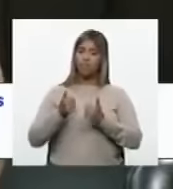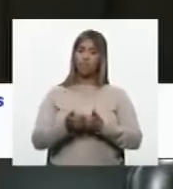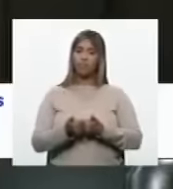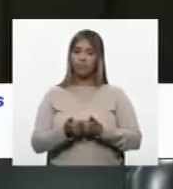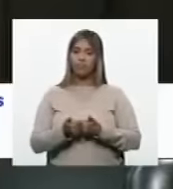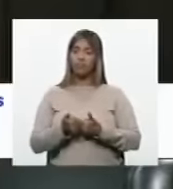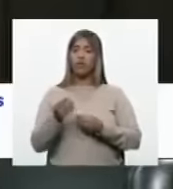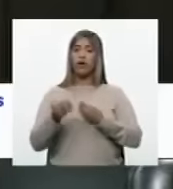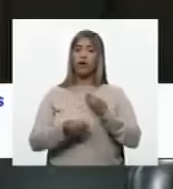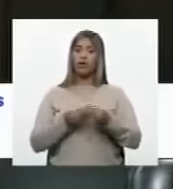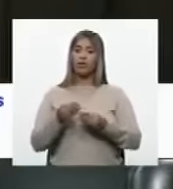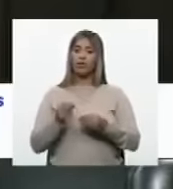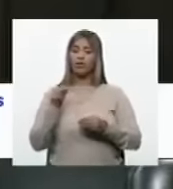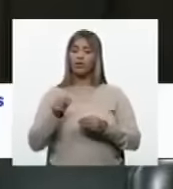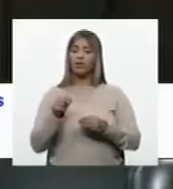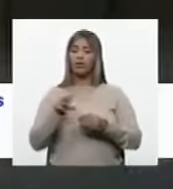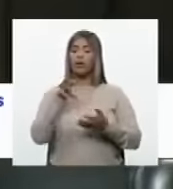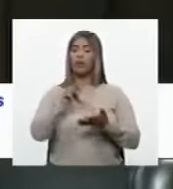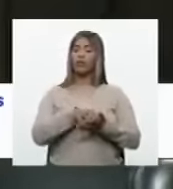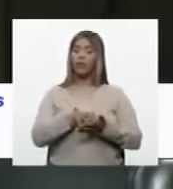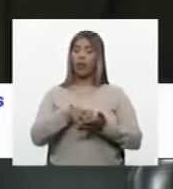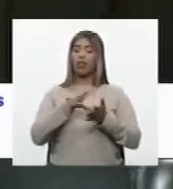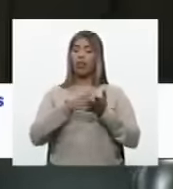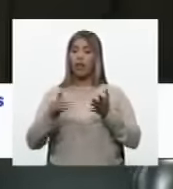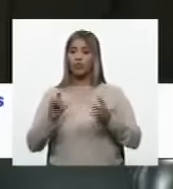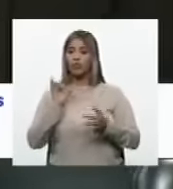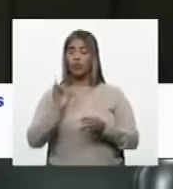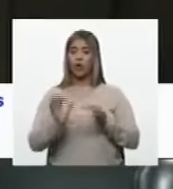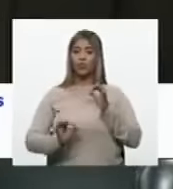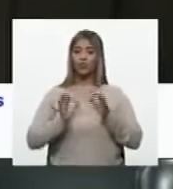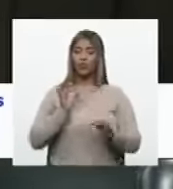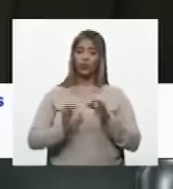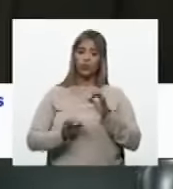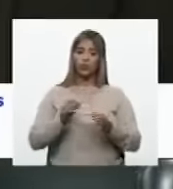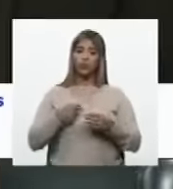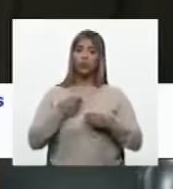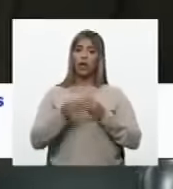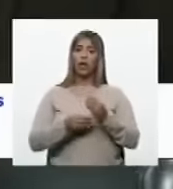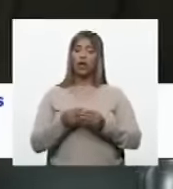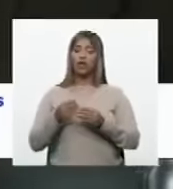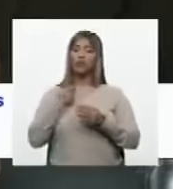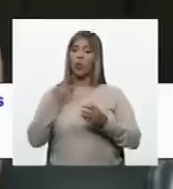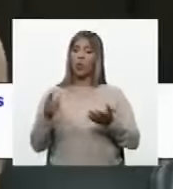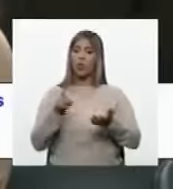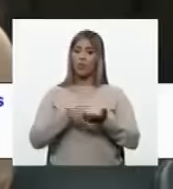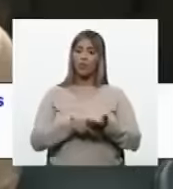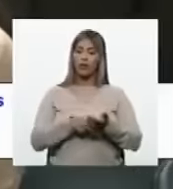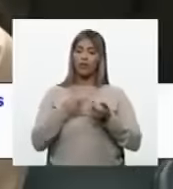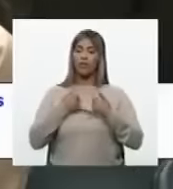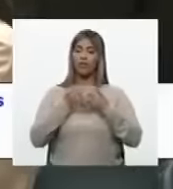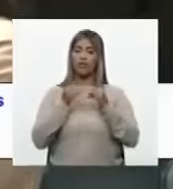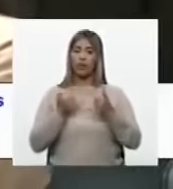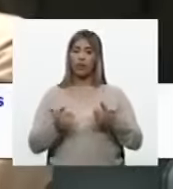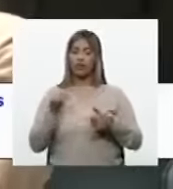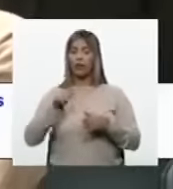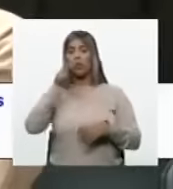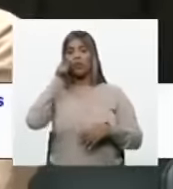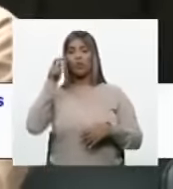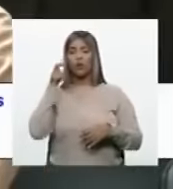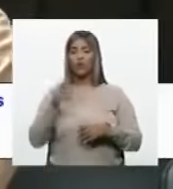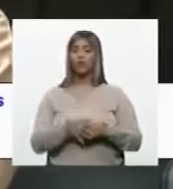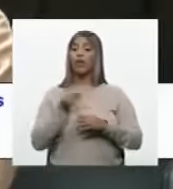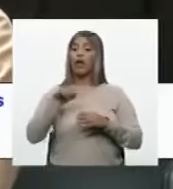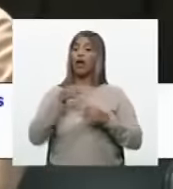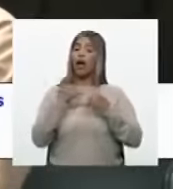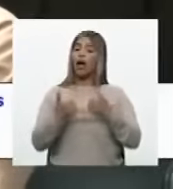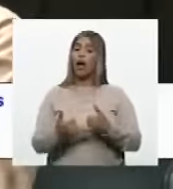para lograr el Estado de Derecho y de justicia que garantizara la plena felicidad de nuestro pueblo. Era